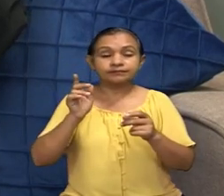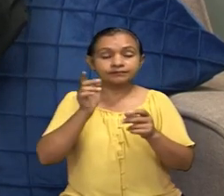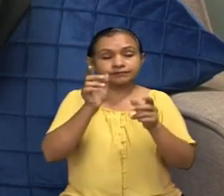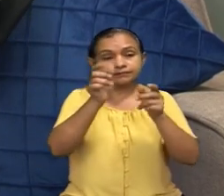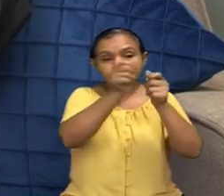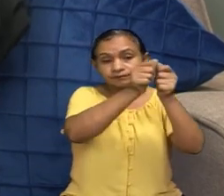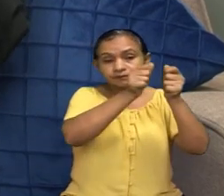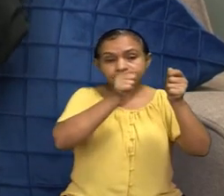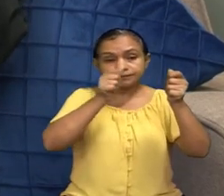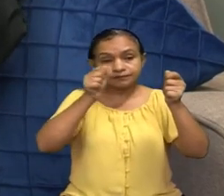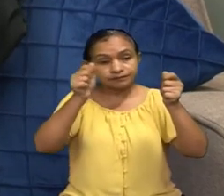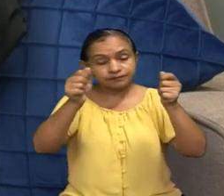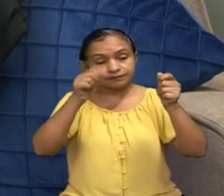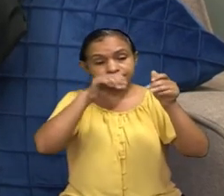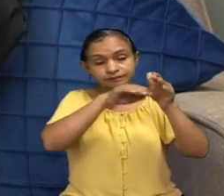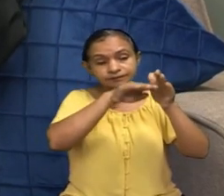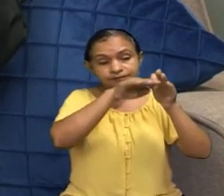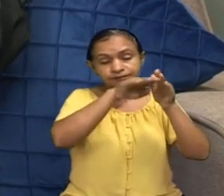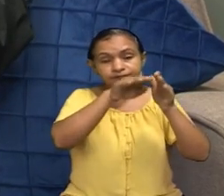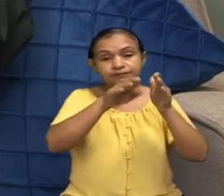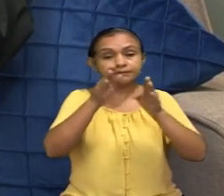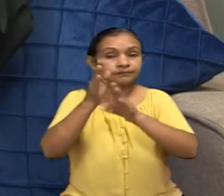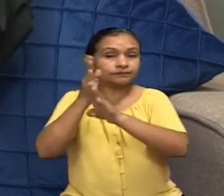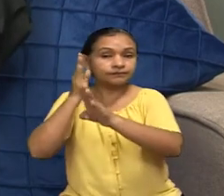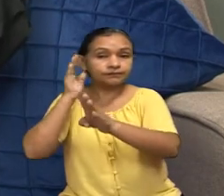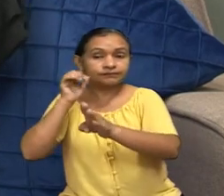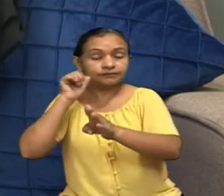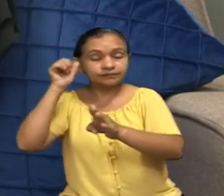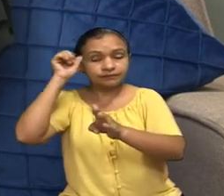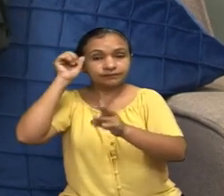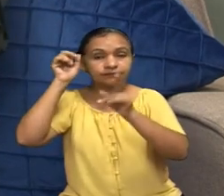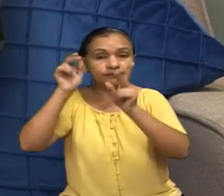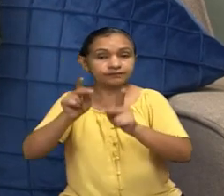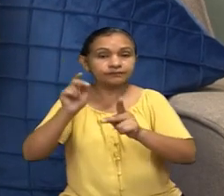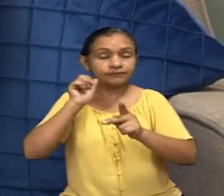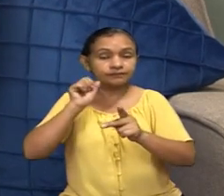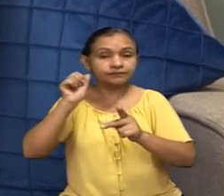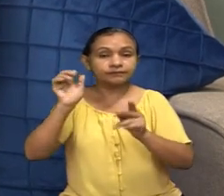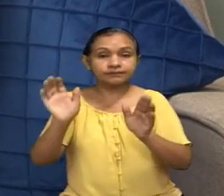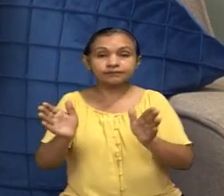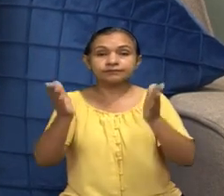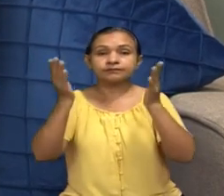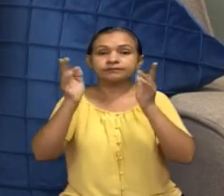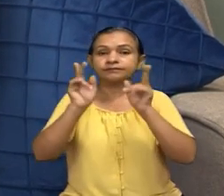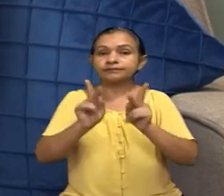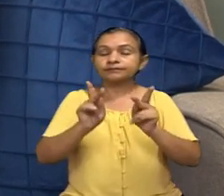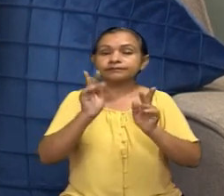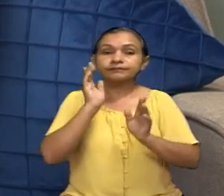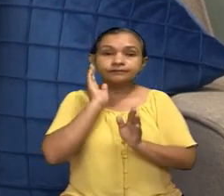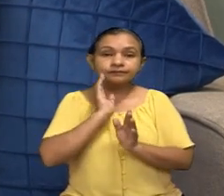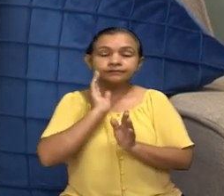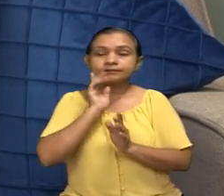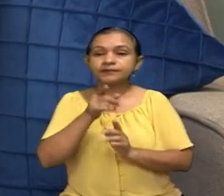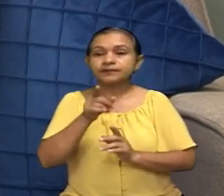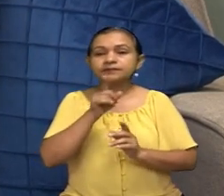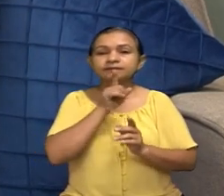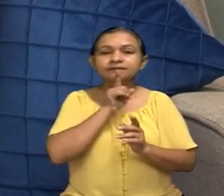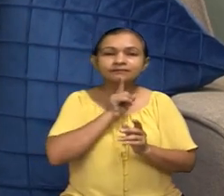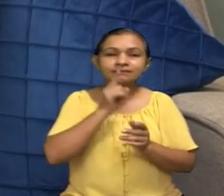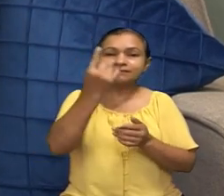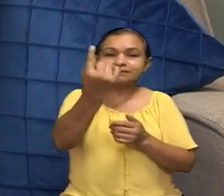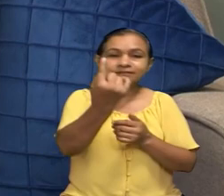adultas mayores, filas para las personas adultas mayores, personas que tengan la expertise, ¿ya? Tener la paciencia,